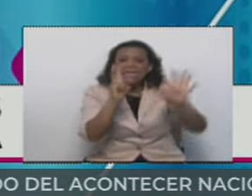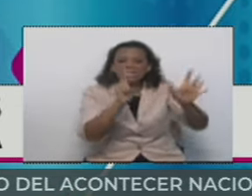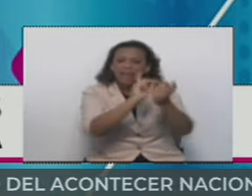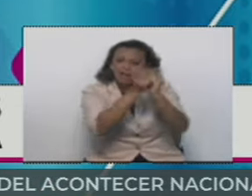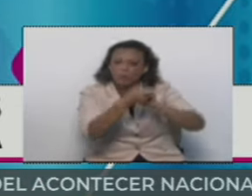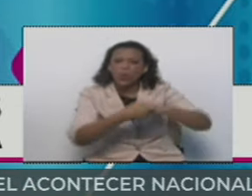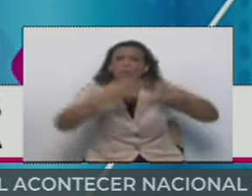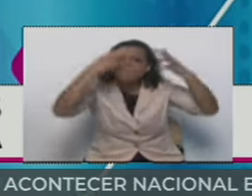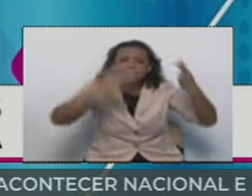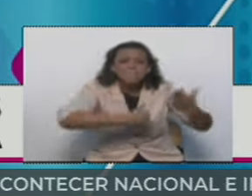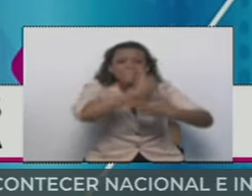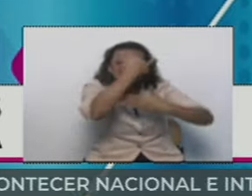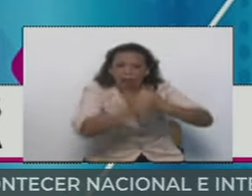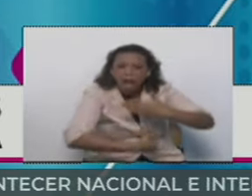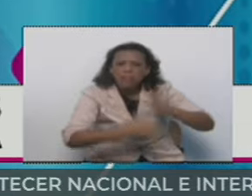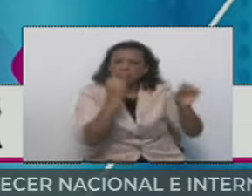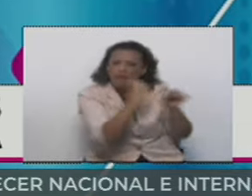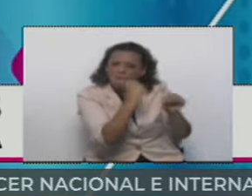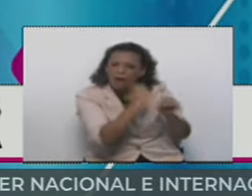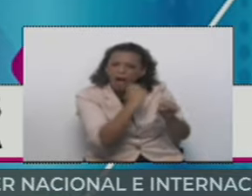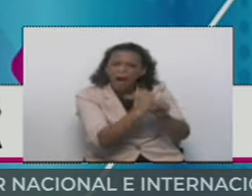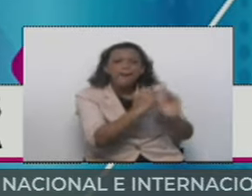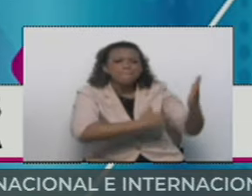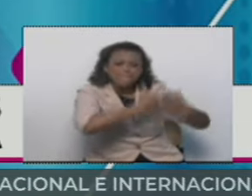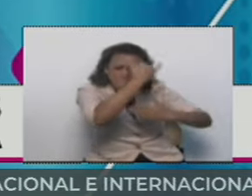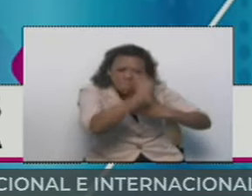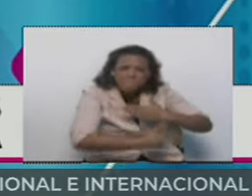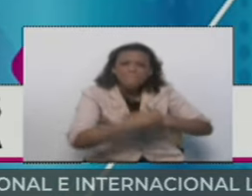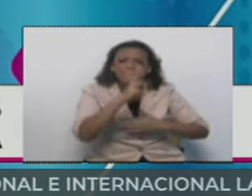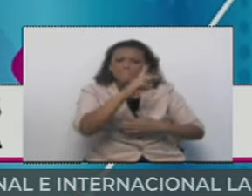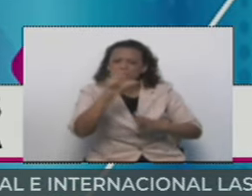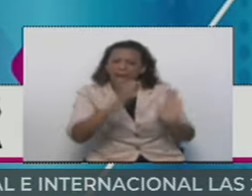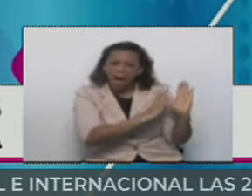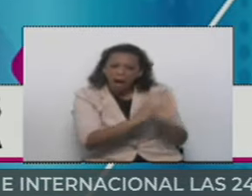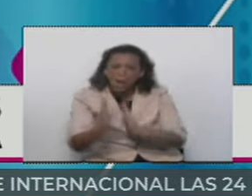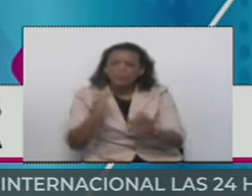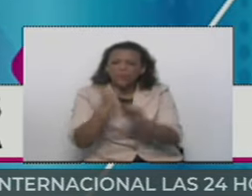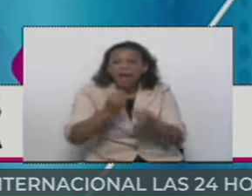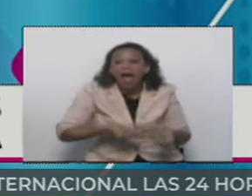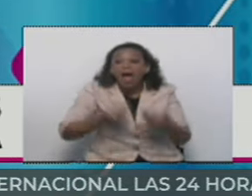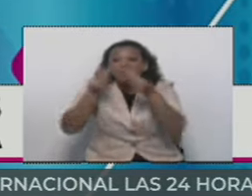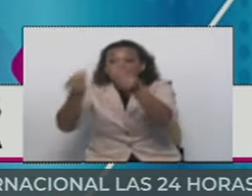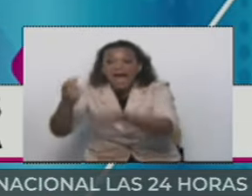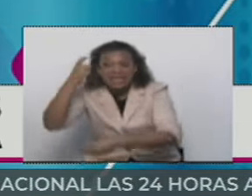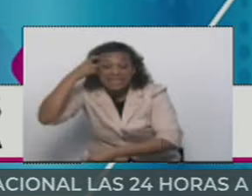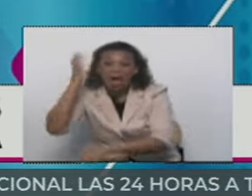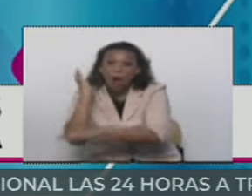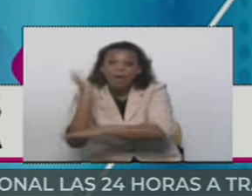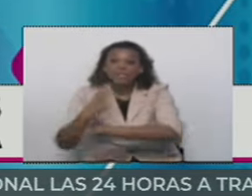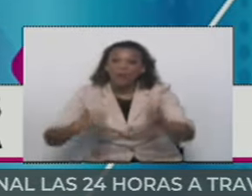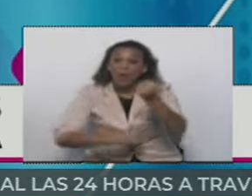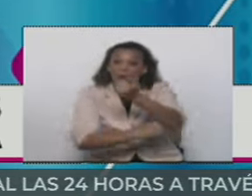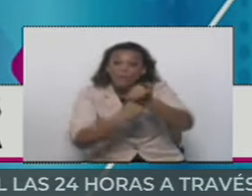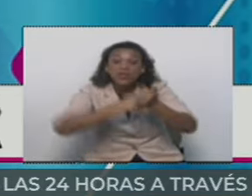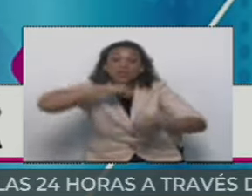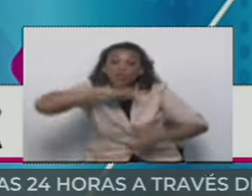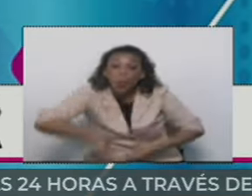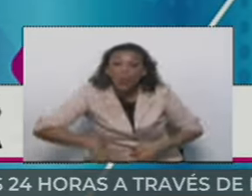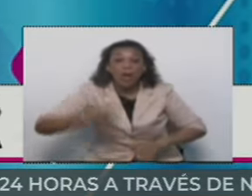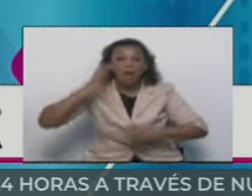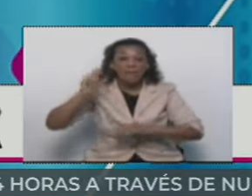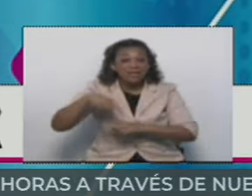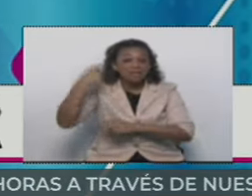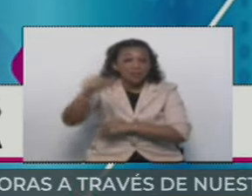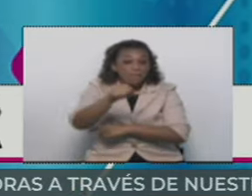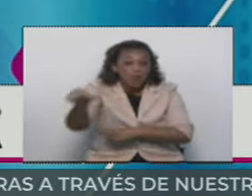plan concreto del Consejo Comunal? ¿Cuál es el plan concreto de la comuna que le va a plantear usted precisamente en este Congreso del Bloque Histórico? Y muy